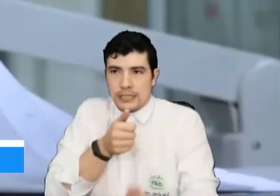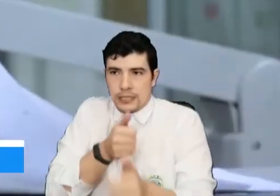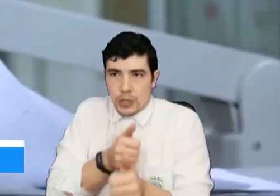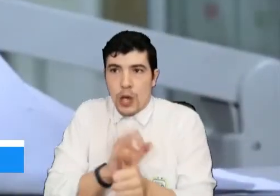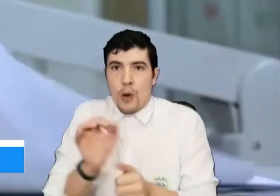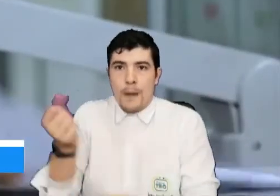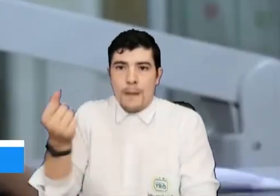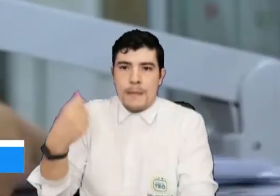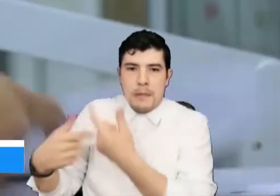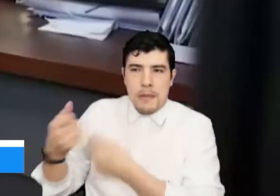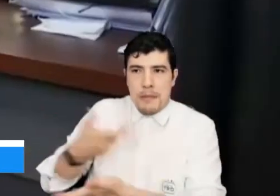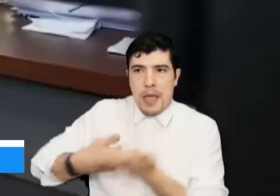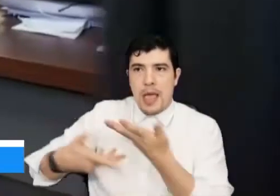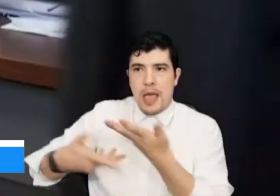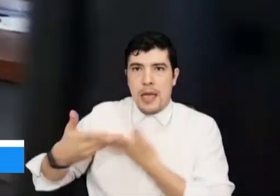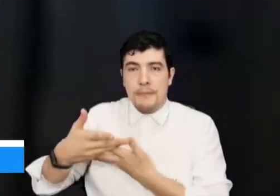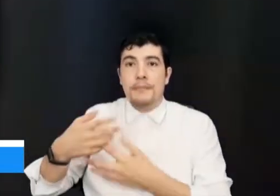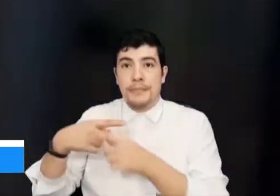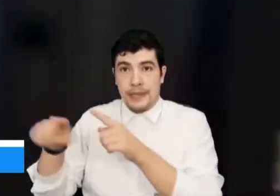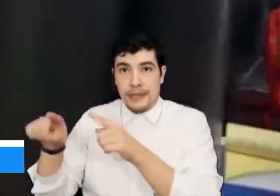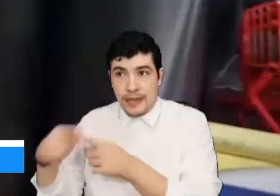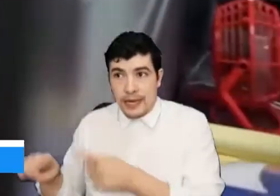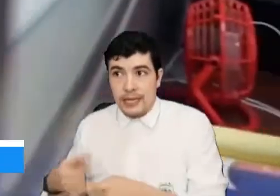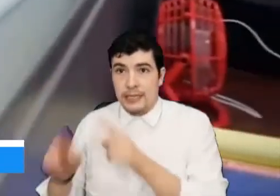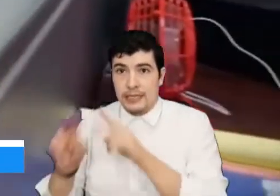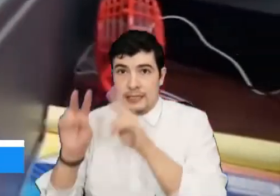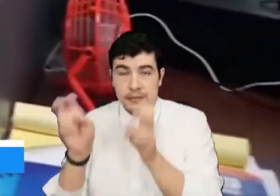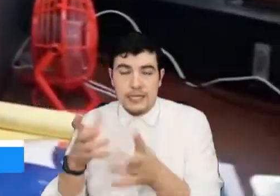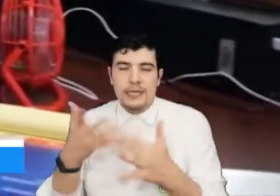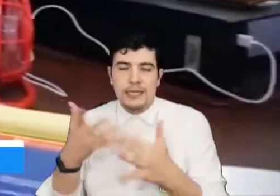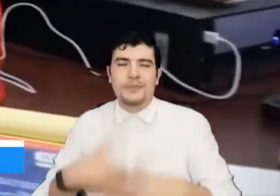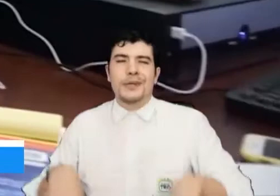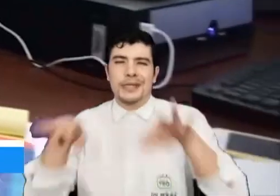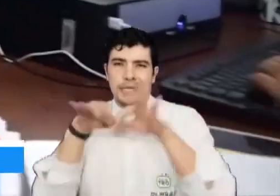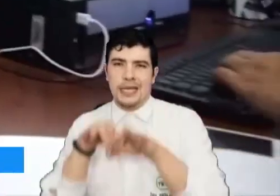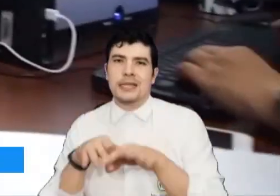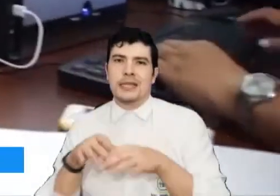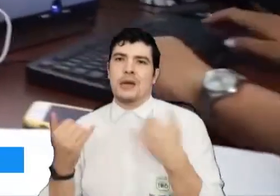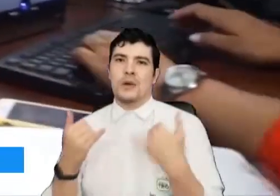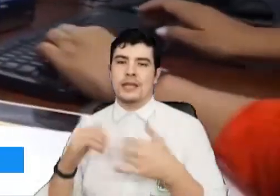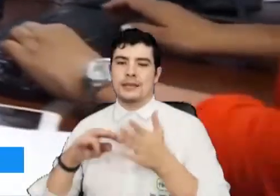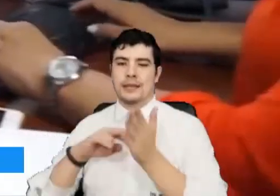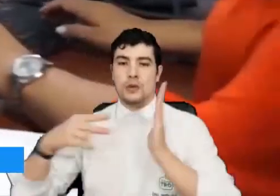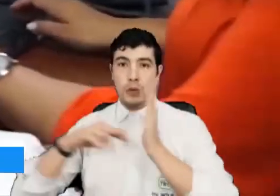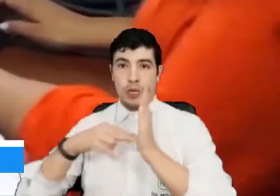trabajadores judiciales es indispensable la implementación de las nuevas tecnologías